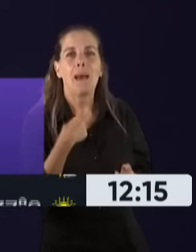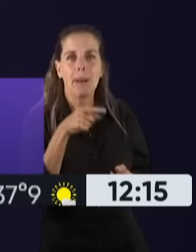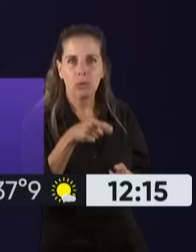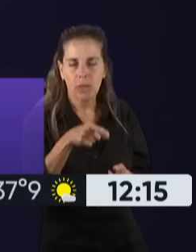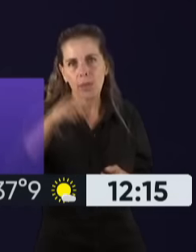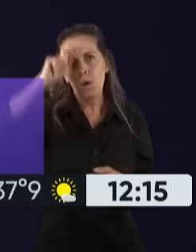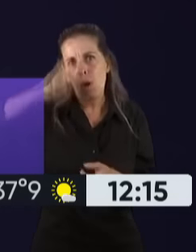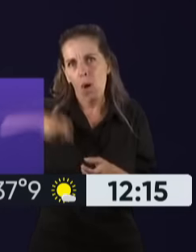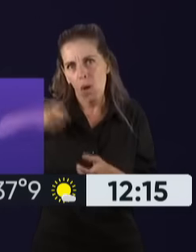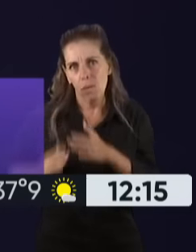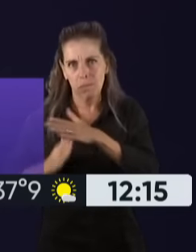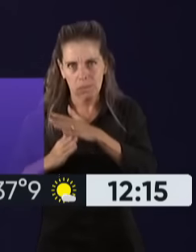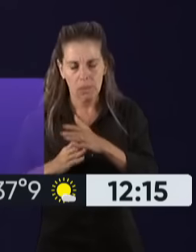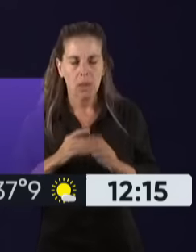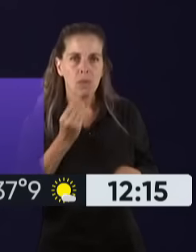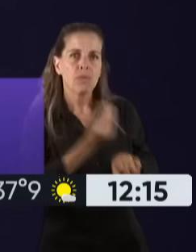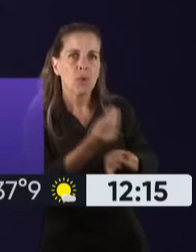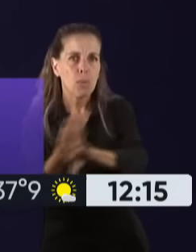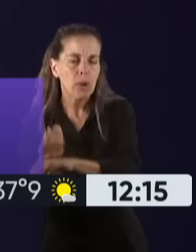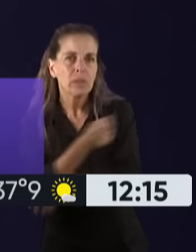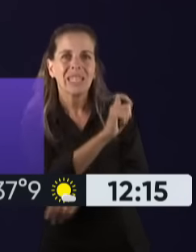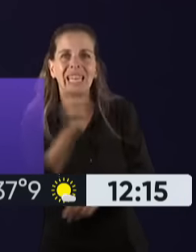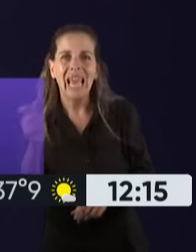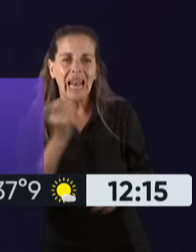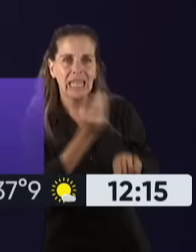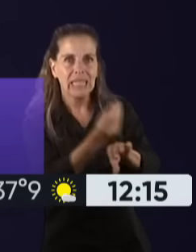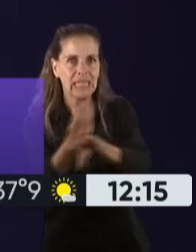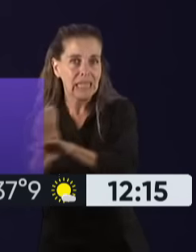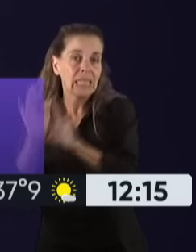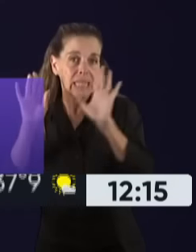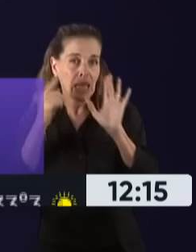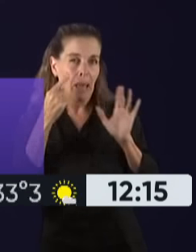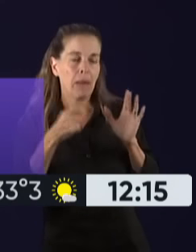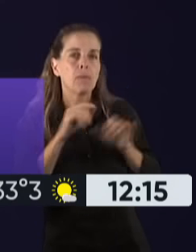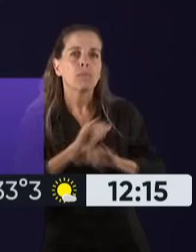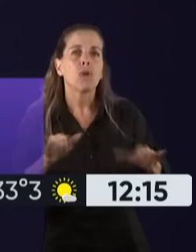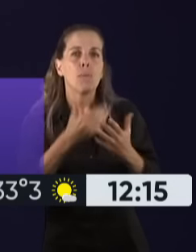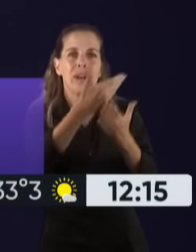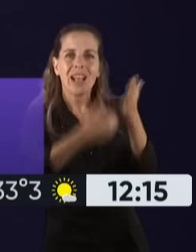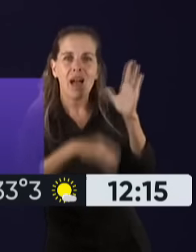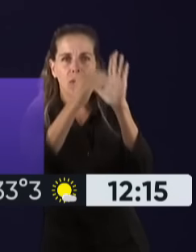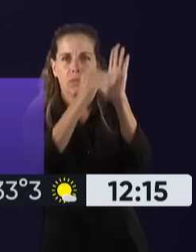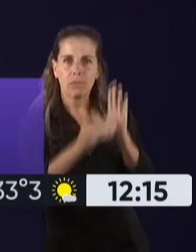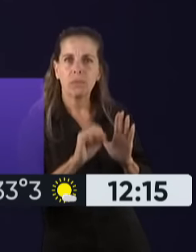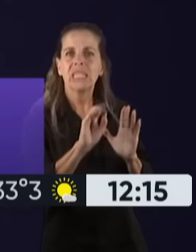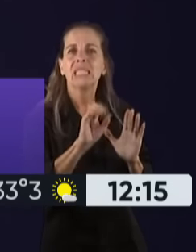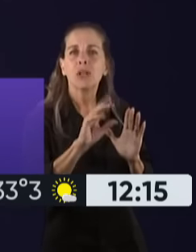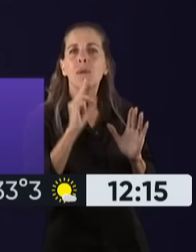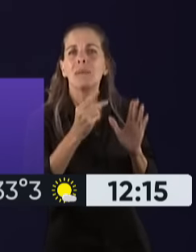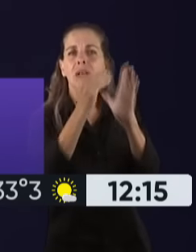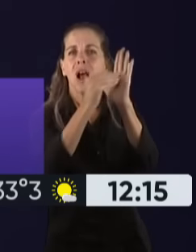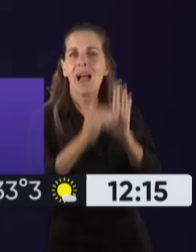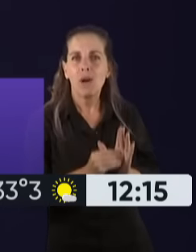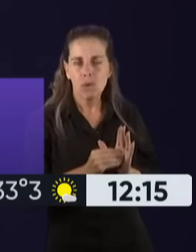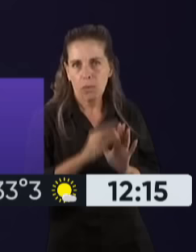eh los nombres en tal caso eh estarán en el propio comunicado y Eh bueno estará a